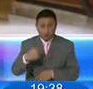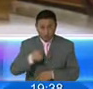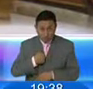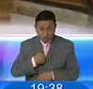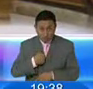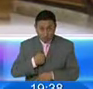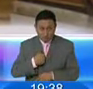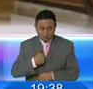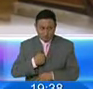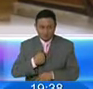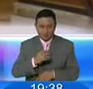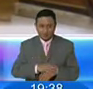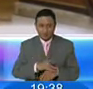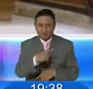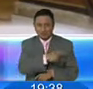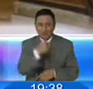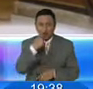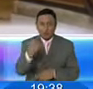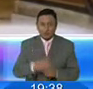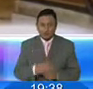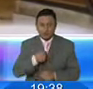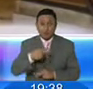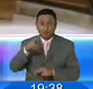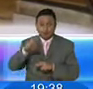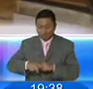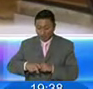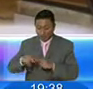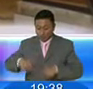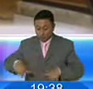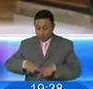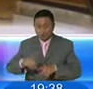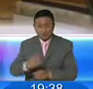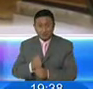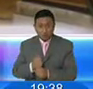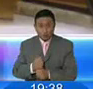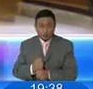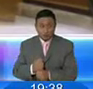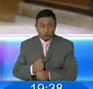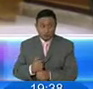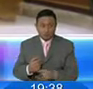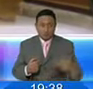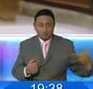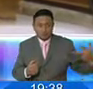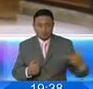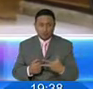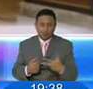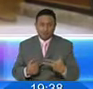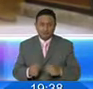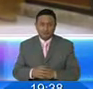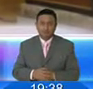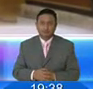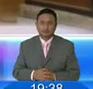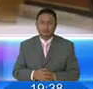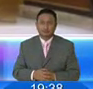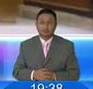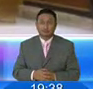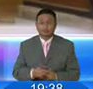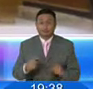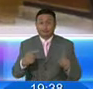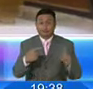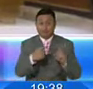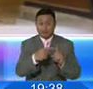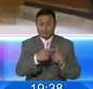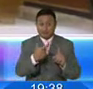yo no tuve la imprudencia. Yo estuve sentada en un lugar donde yo creí que nada me iba a pasar. Y él